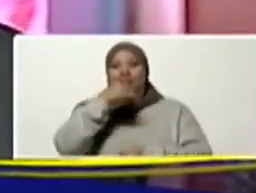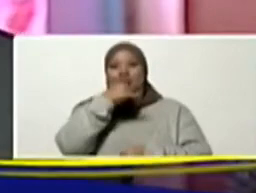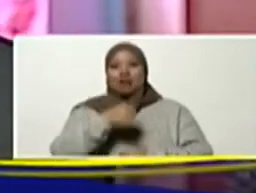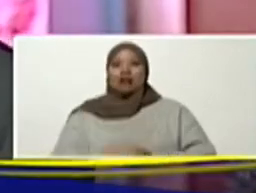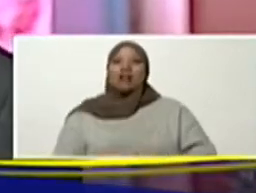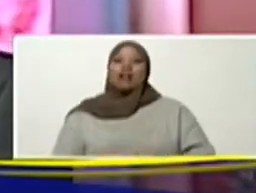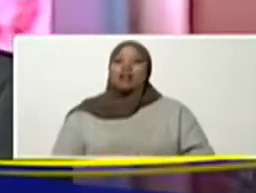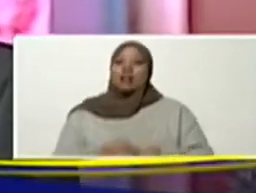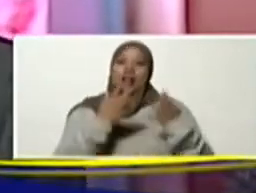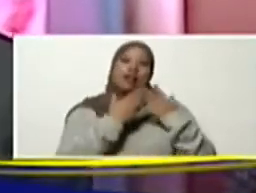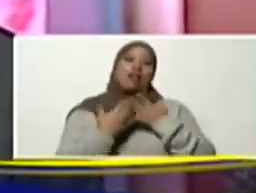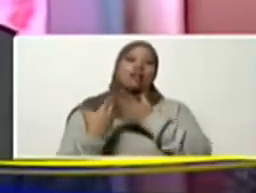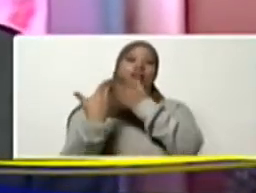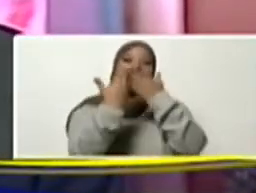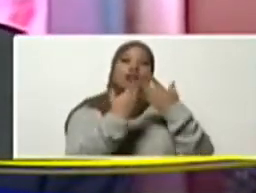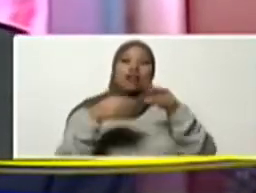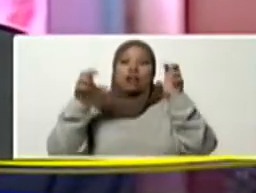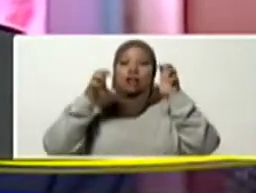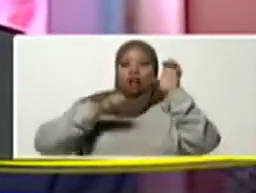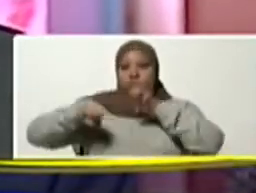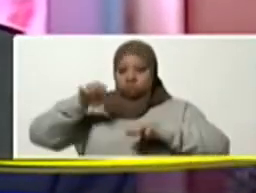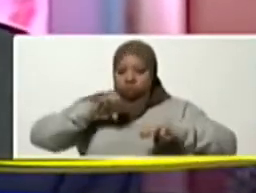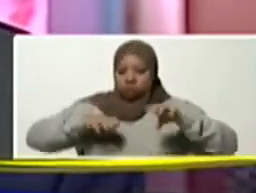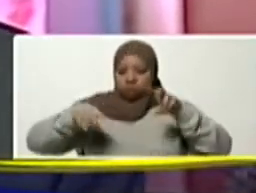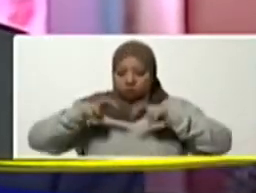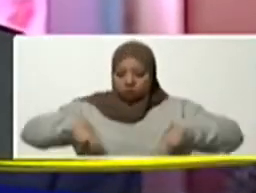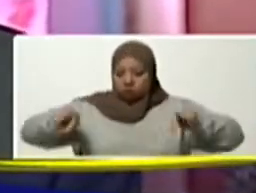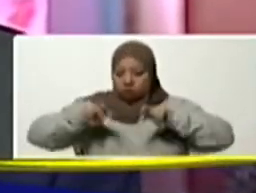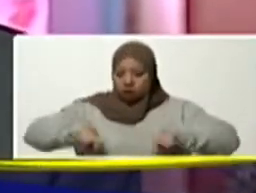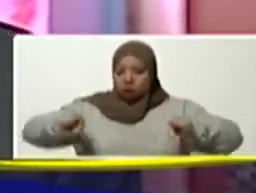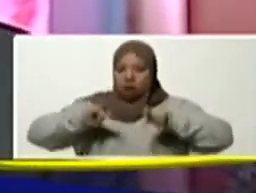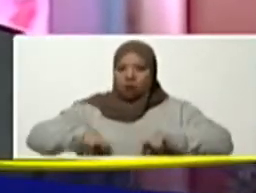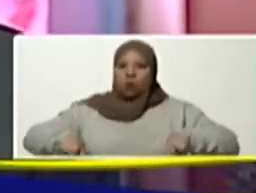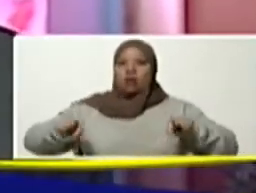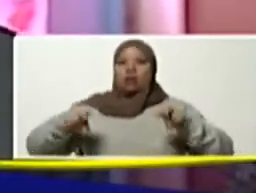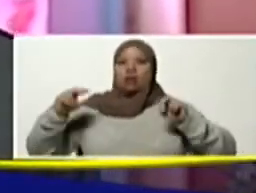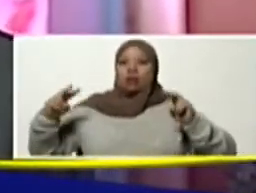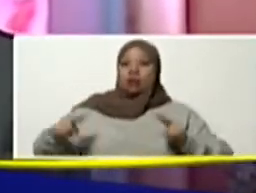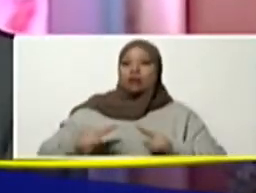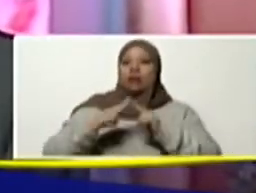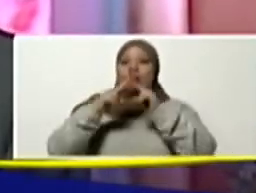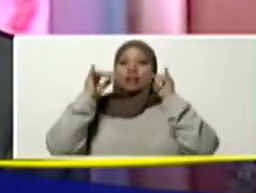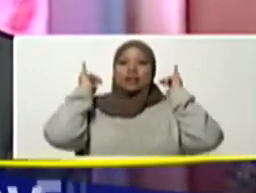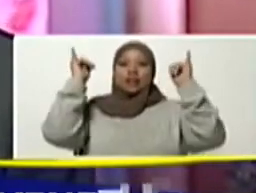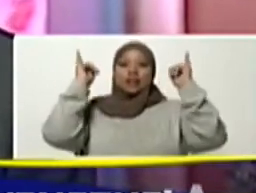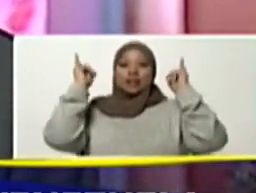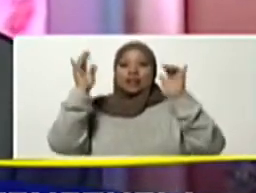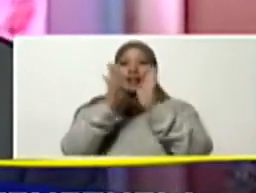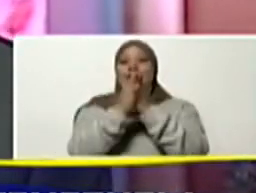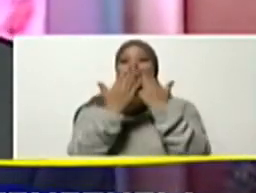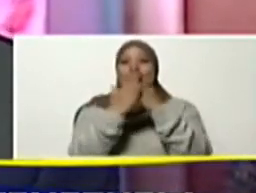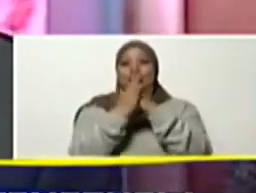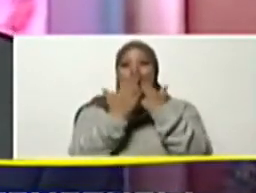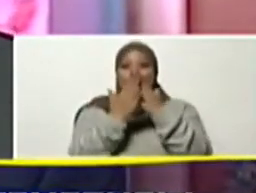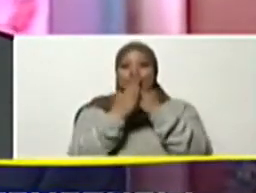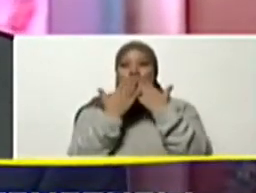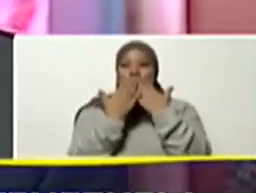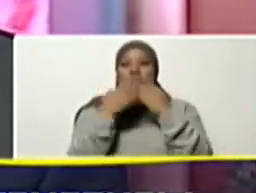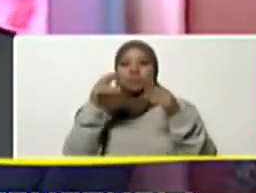intelectuales, estudiantes, investigadores que se reúnen para celebrar la fiesta del libro y la